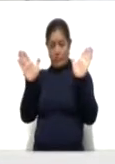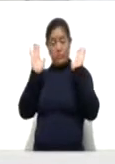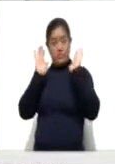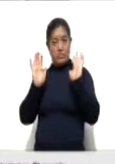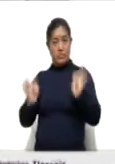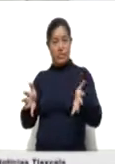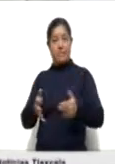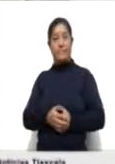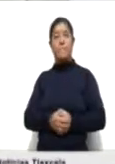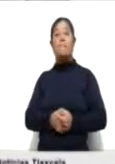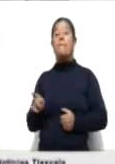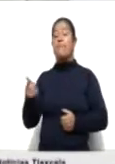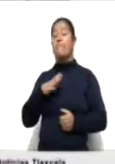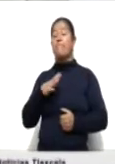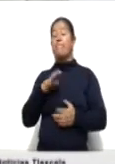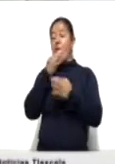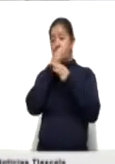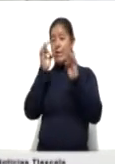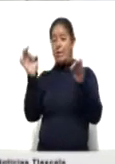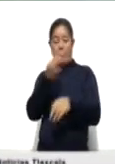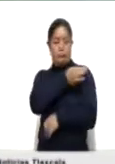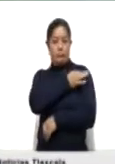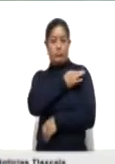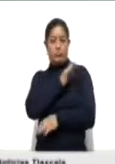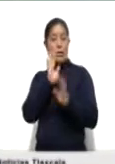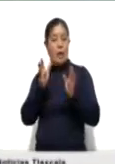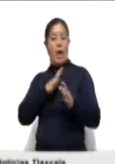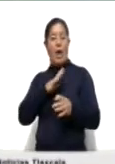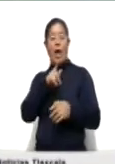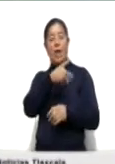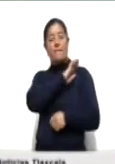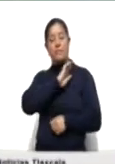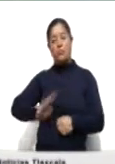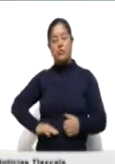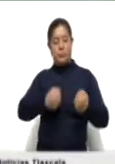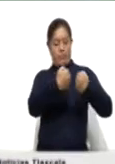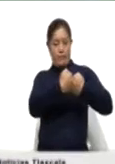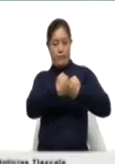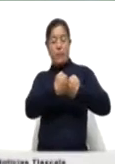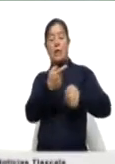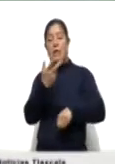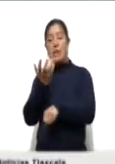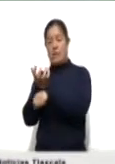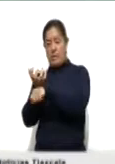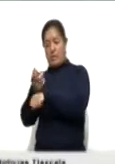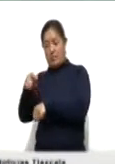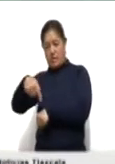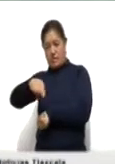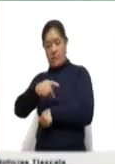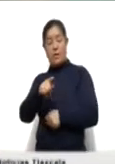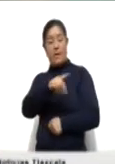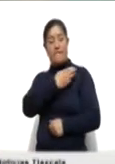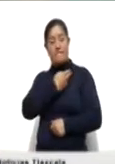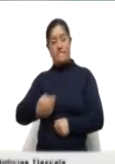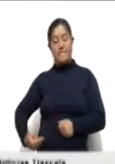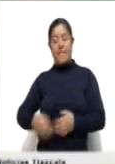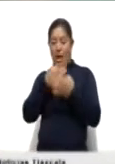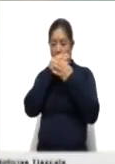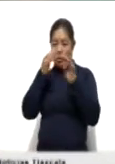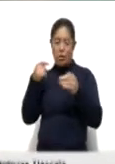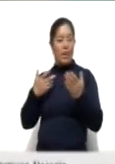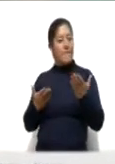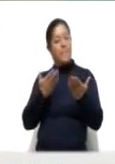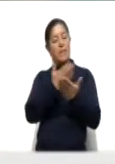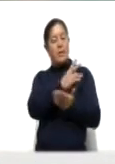Al resaltar el avance de la vacunación de la población de municipios fronterizos con Estados Unidos, el presidente Andrés Manuel López Obrador anunció que pedirá